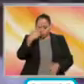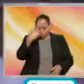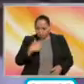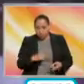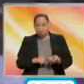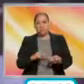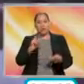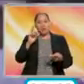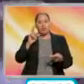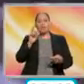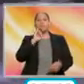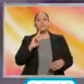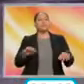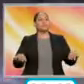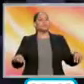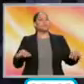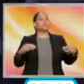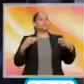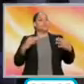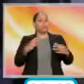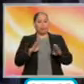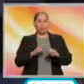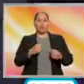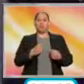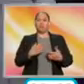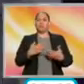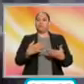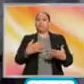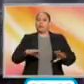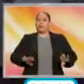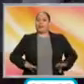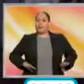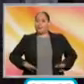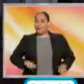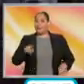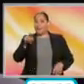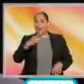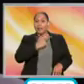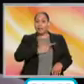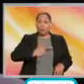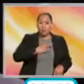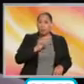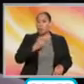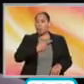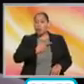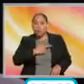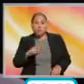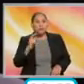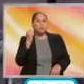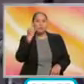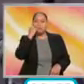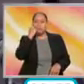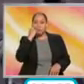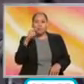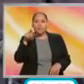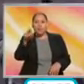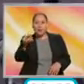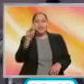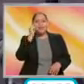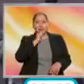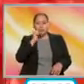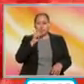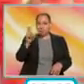la forma en que ella se manifestaba hacia el exterior, aún le gustara o no le gustara lo que estaba sucediendo, ¿no? ¿Por qué? Porque siempre